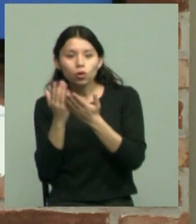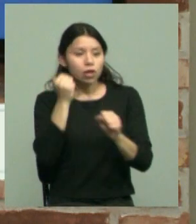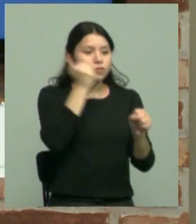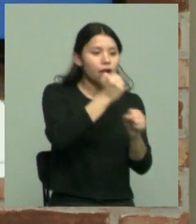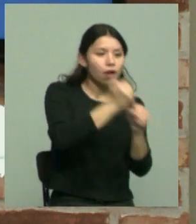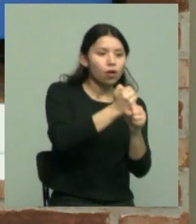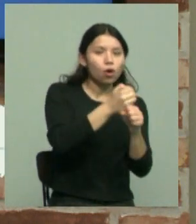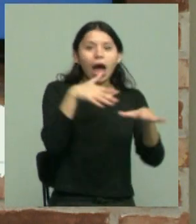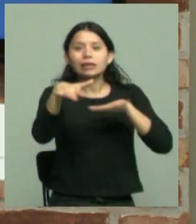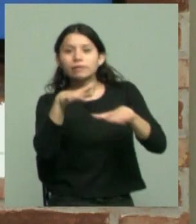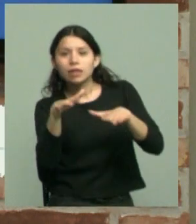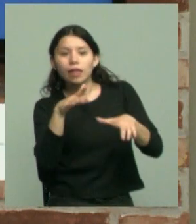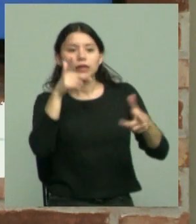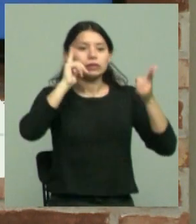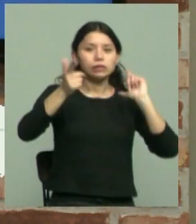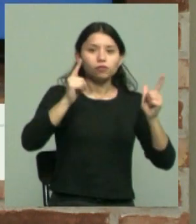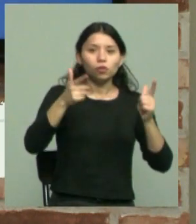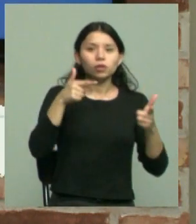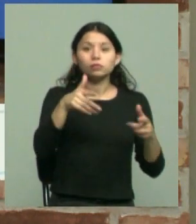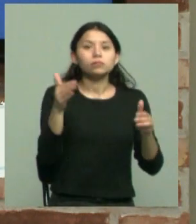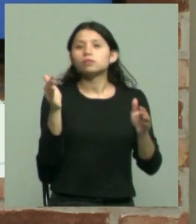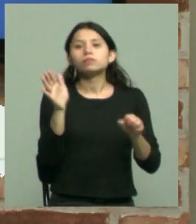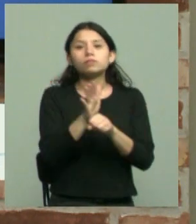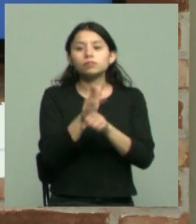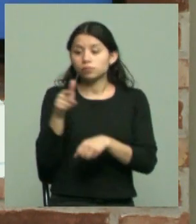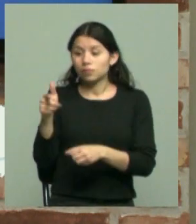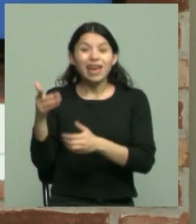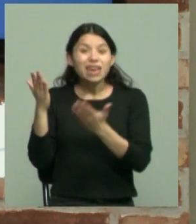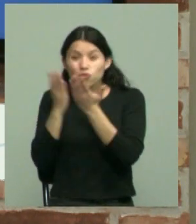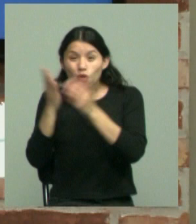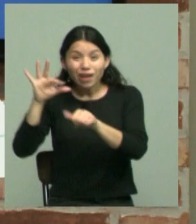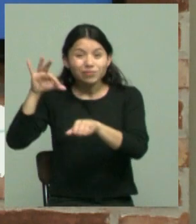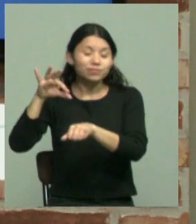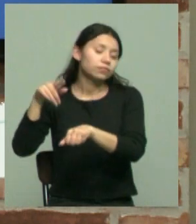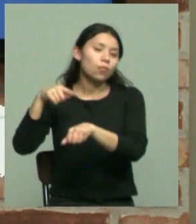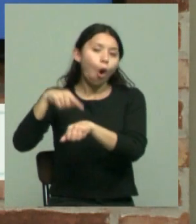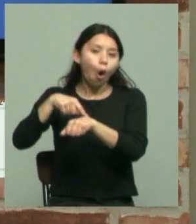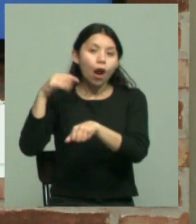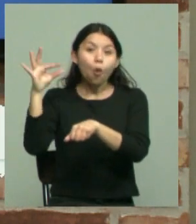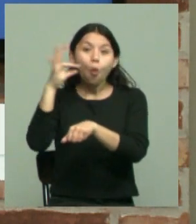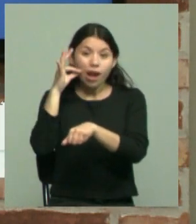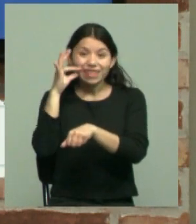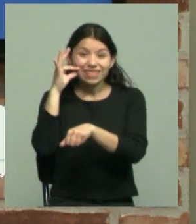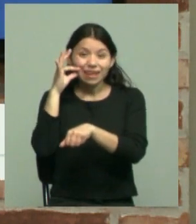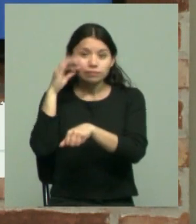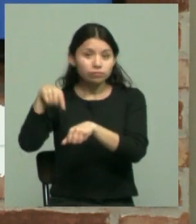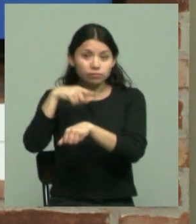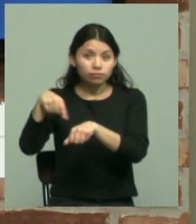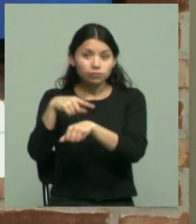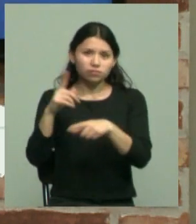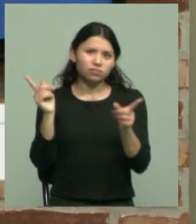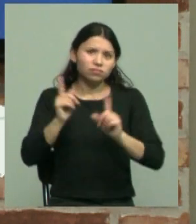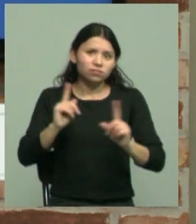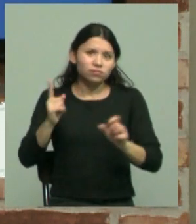van reduciendo, quiere decir que los estudiantes ya no tienen esas 40 horas semanales, sino que se van reduciendo. Entonces ahí es donde las políticas tienen